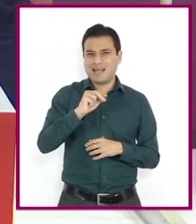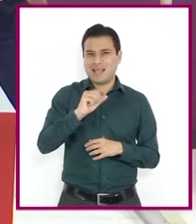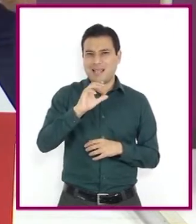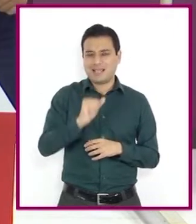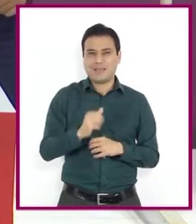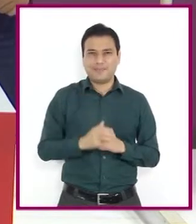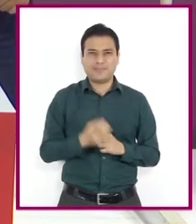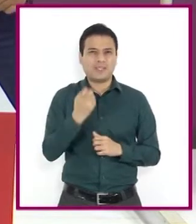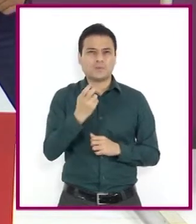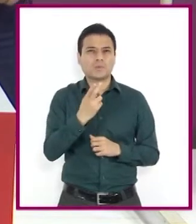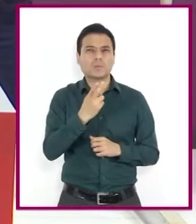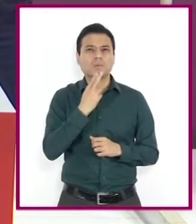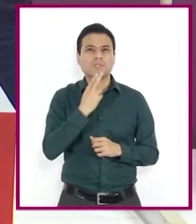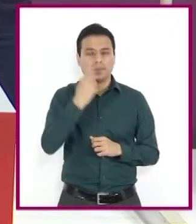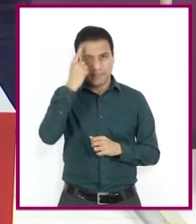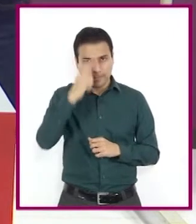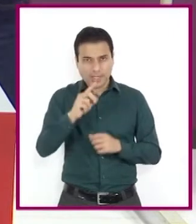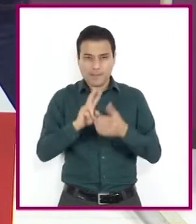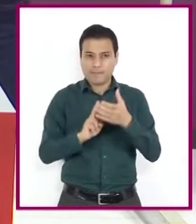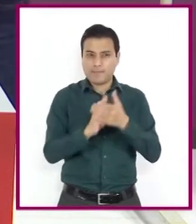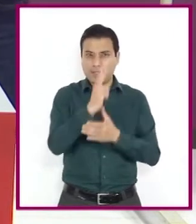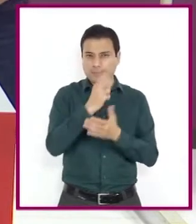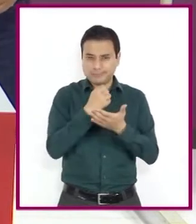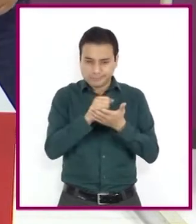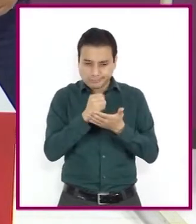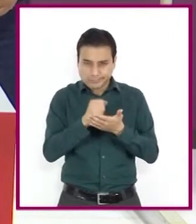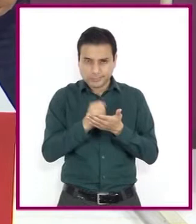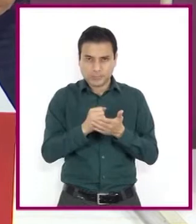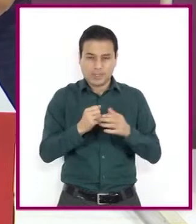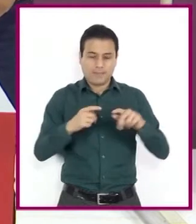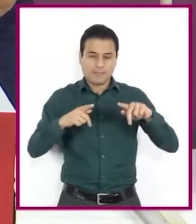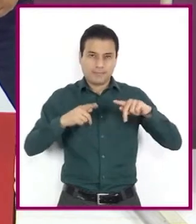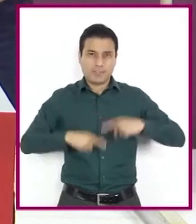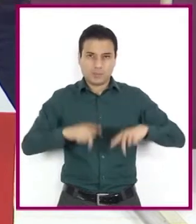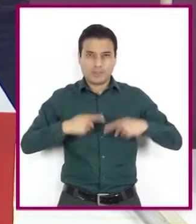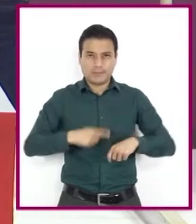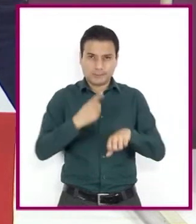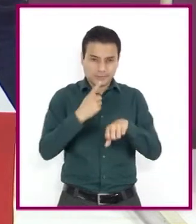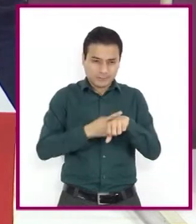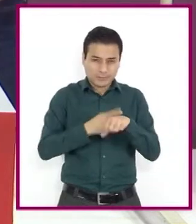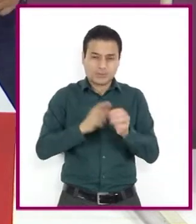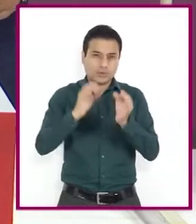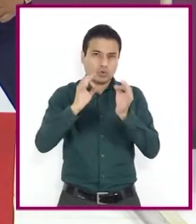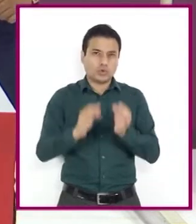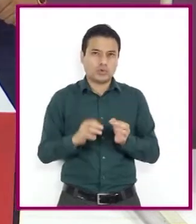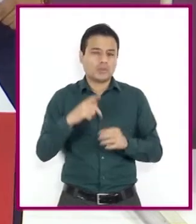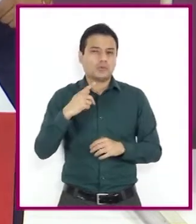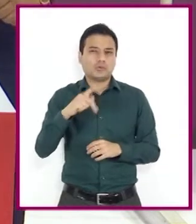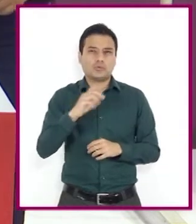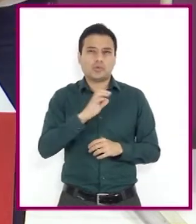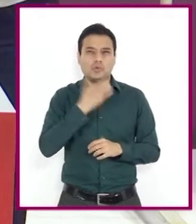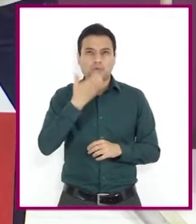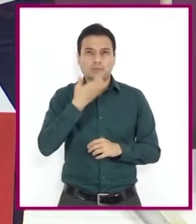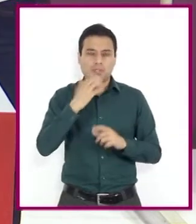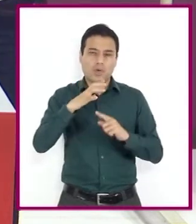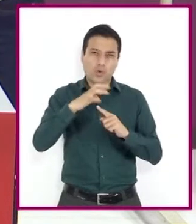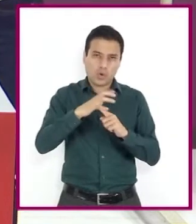fines religiosos y curativos. Es una característica particular de hongos, cactáceas y plantas.